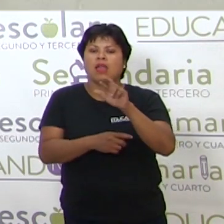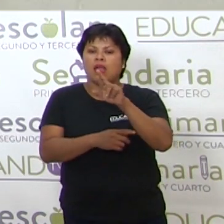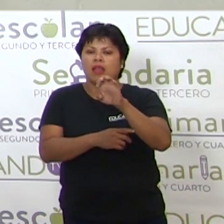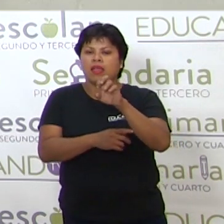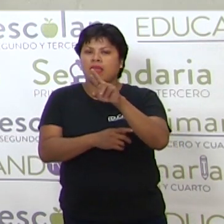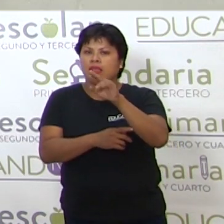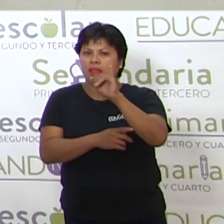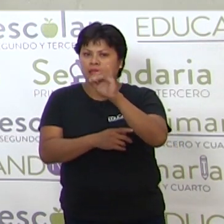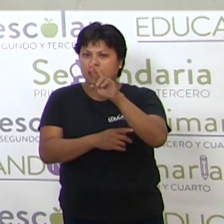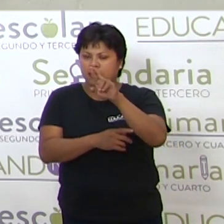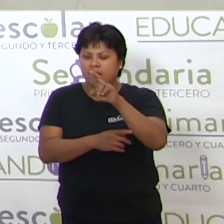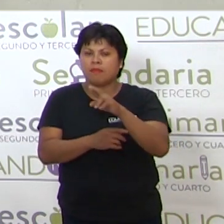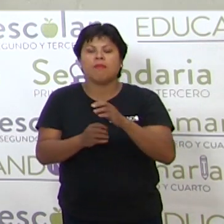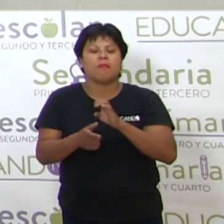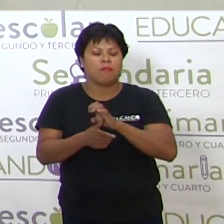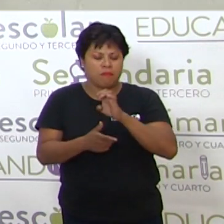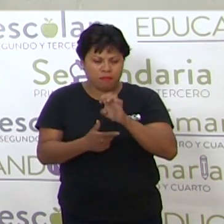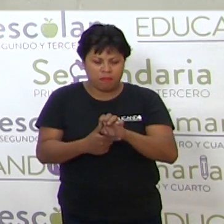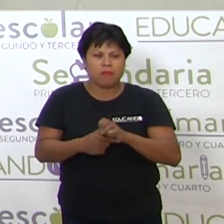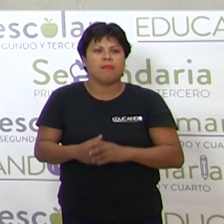ir entonces